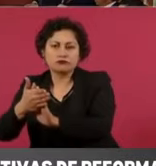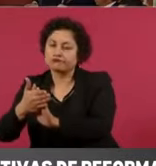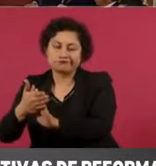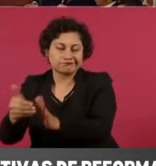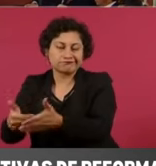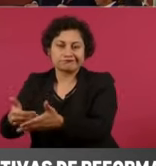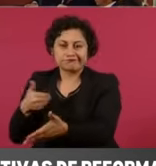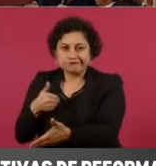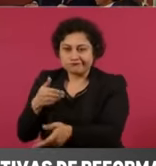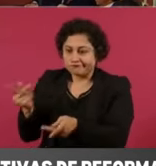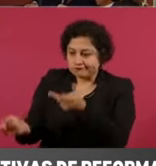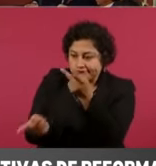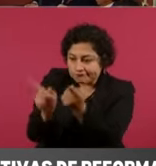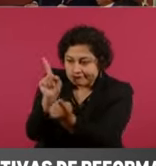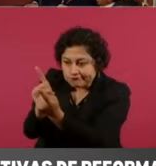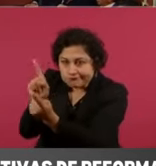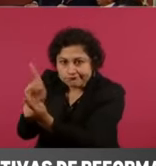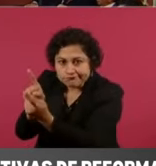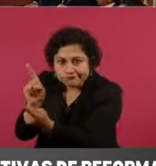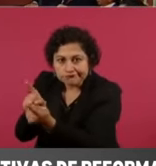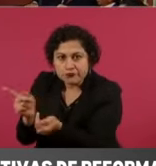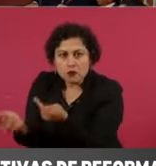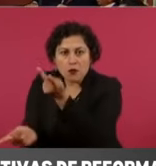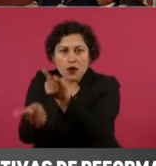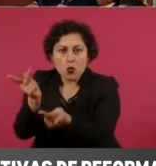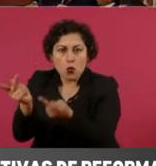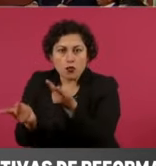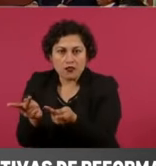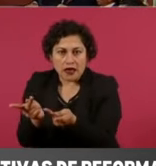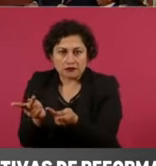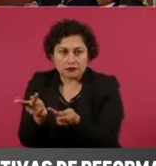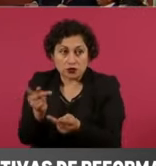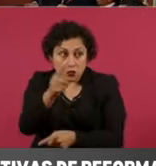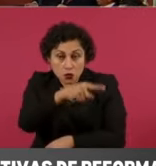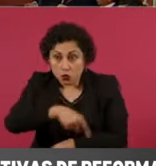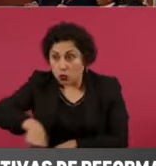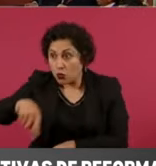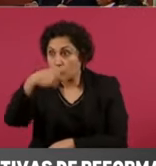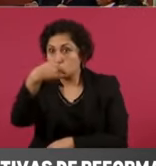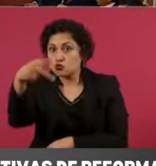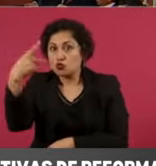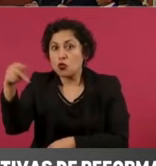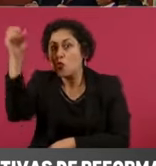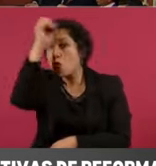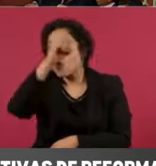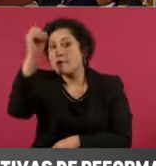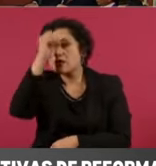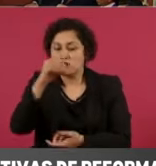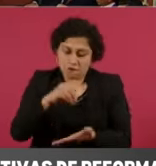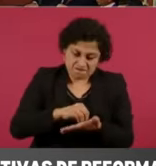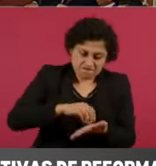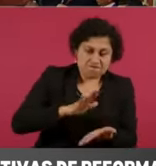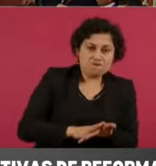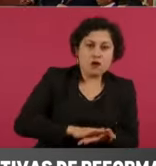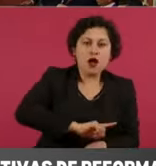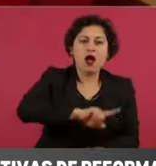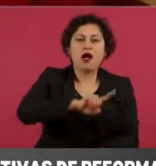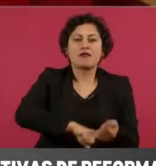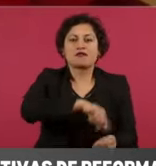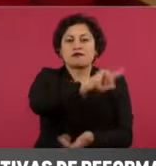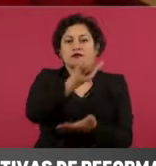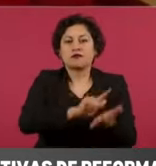de legitimidad jurídica para recibir recursos del presupuesto y